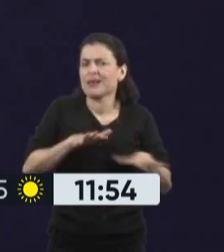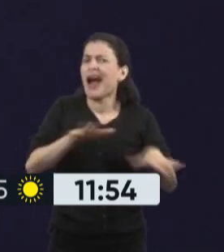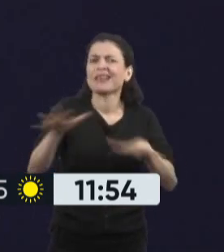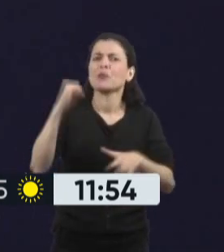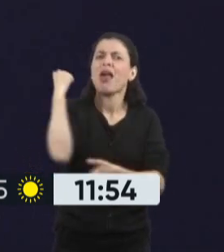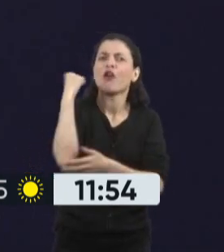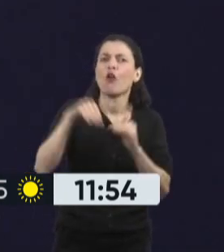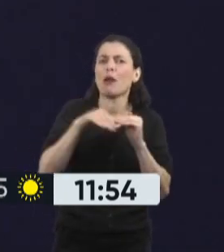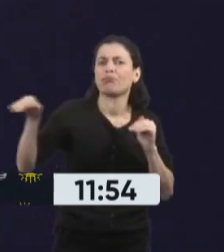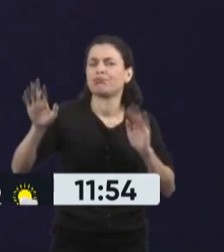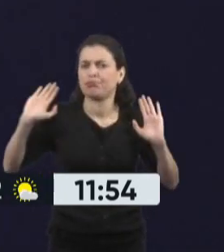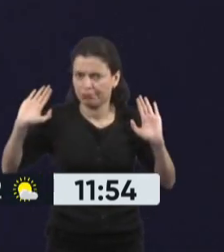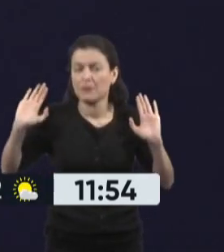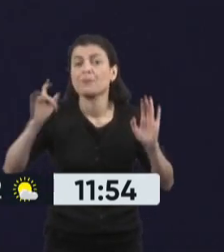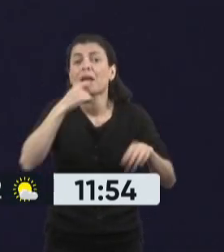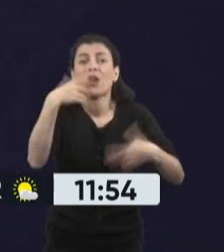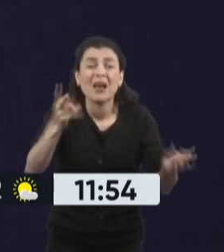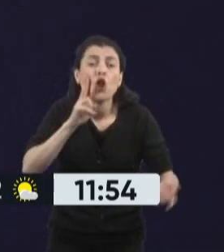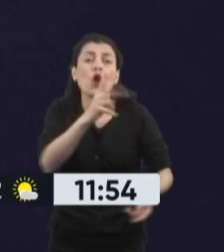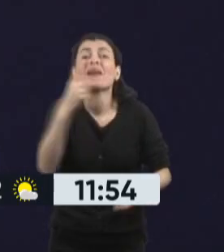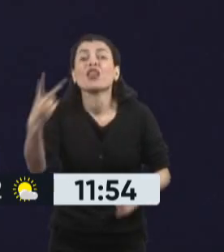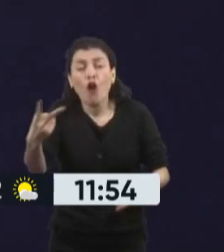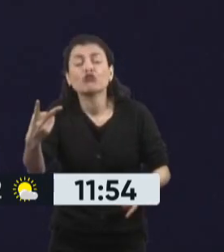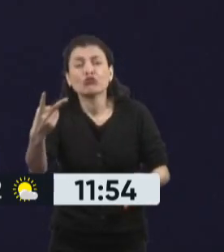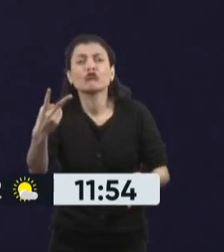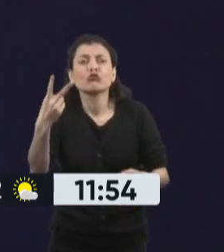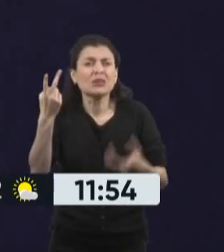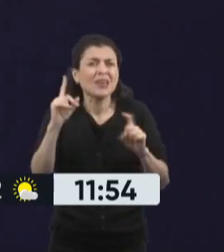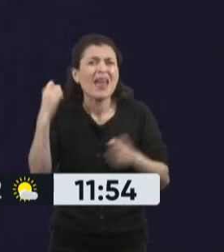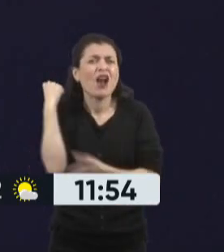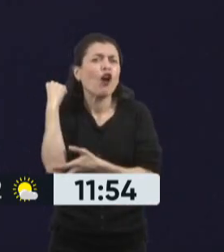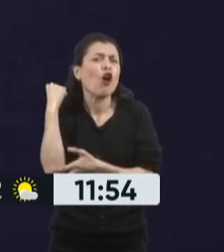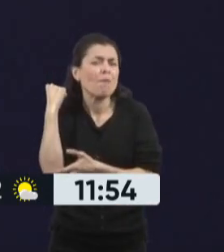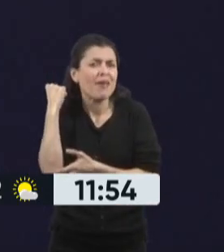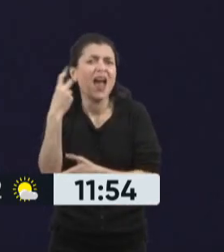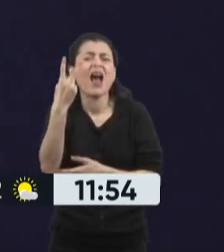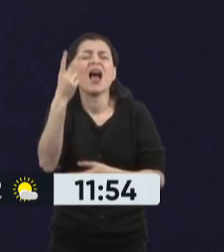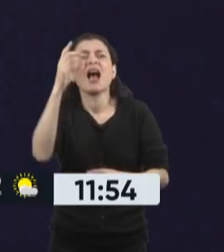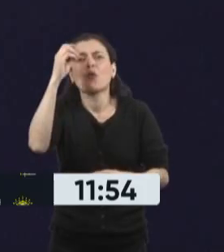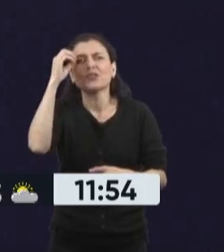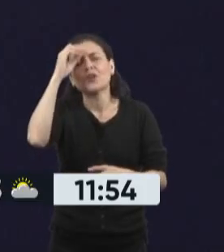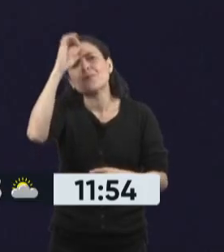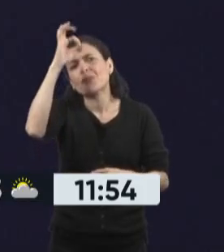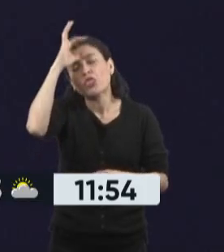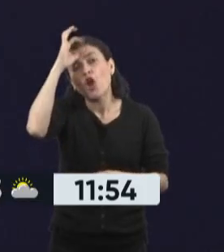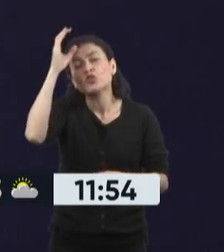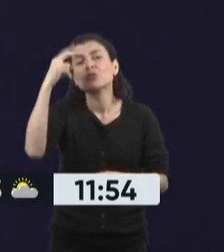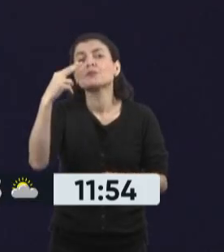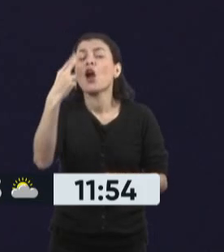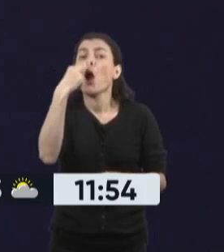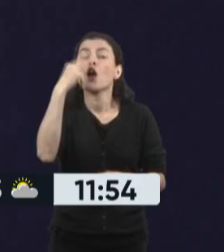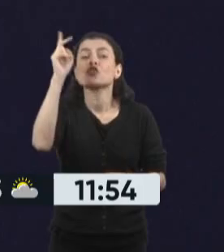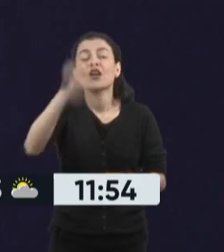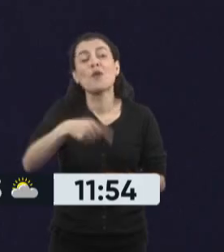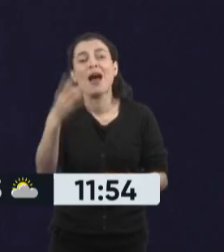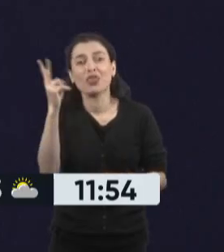económica. En 2002 la retracción fue en torno al 11%. La verdad es que nosotros,